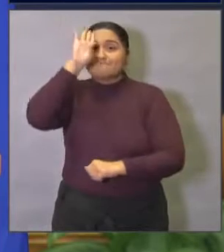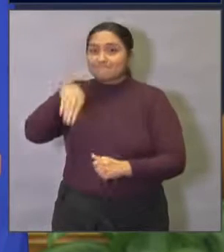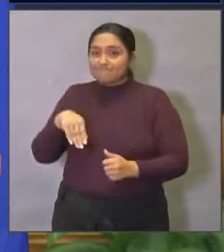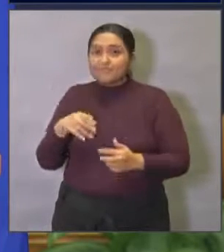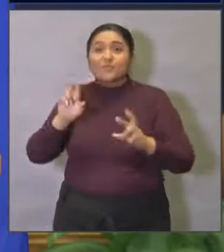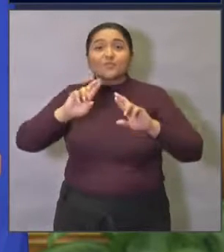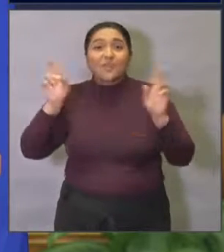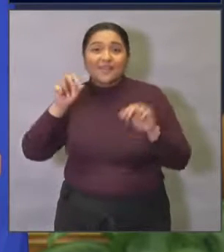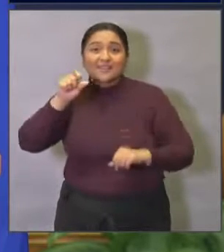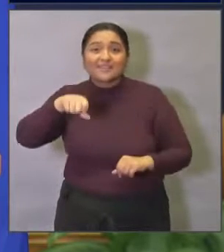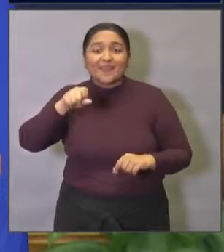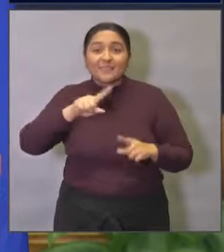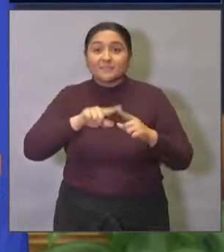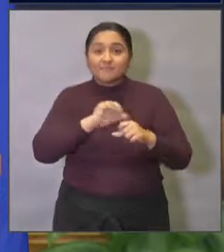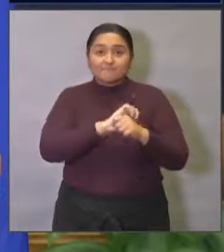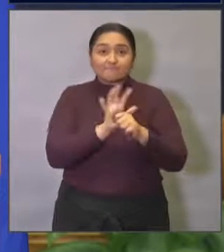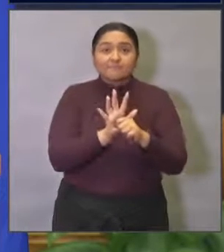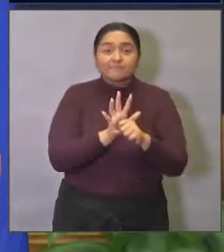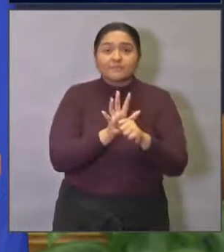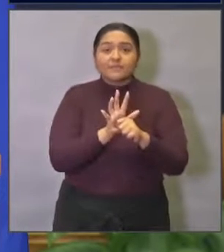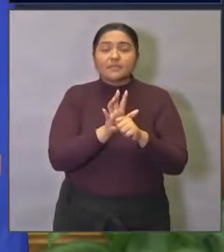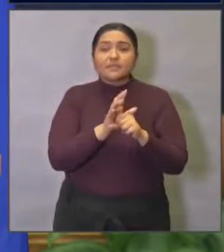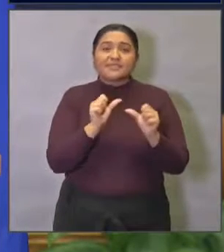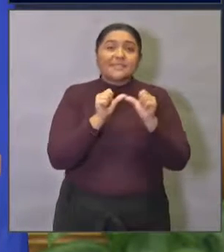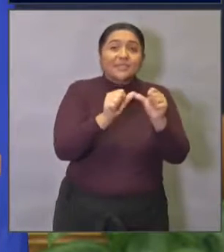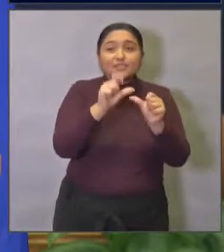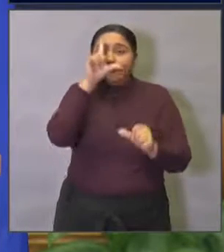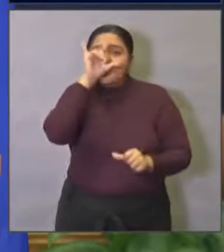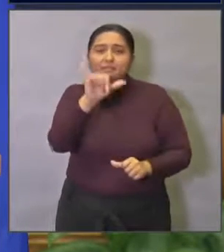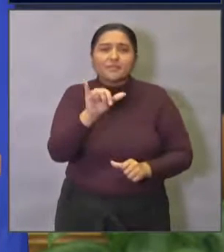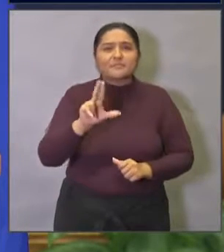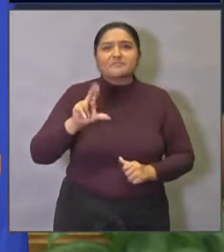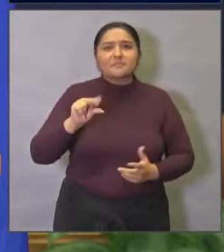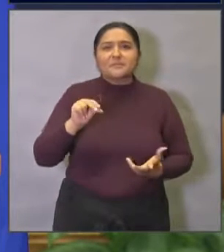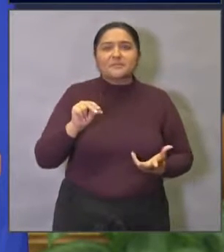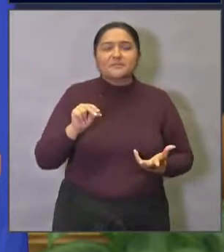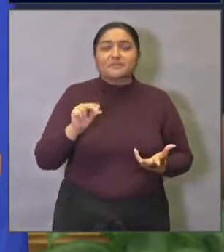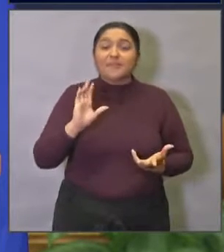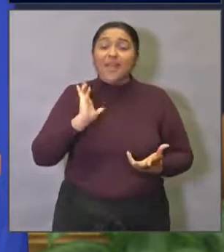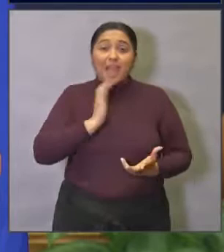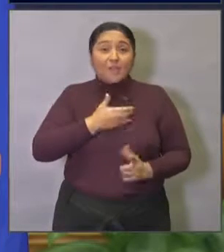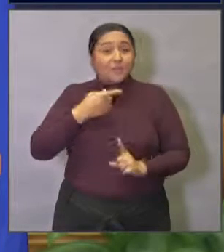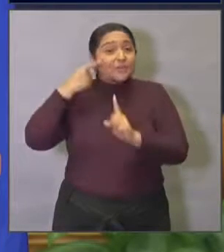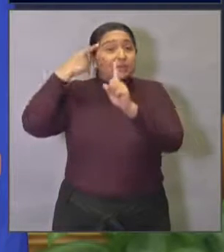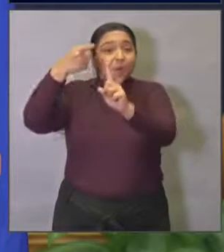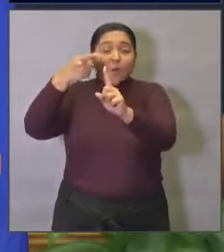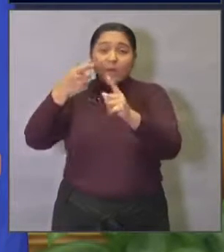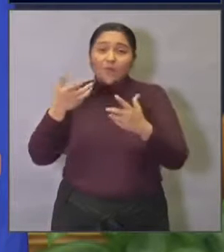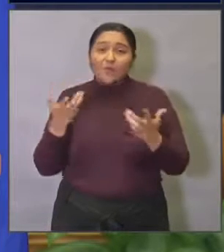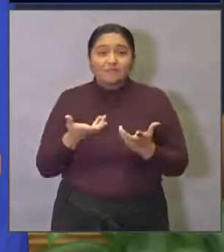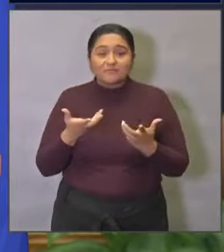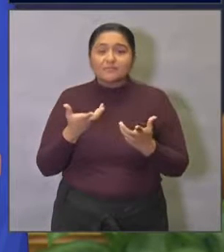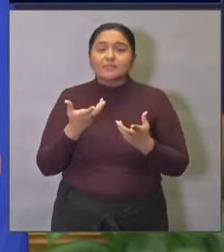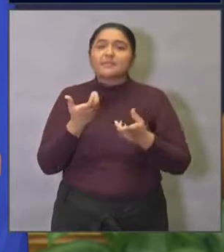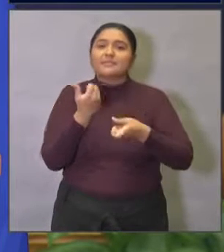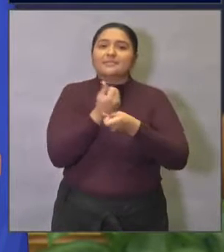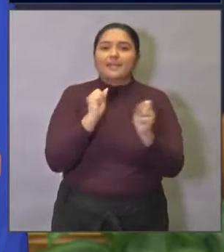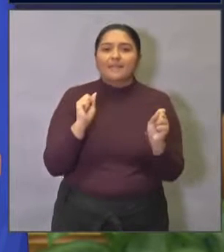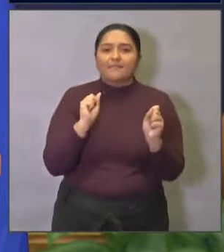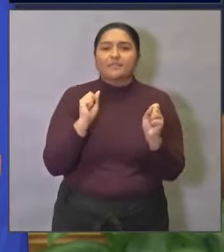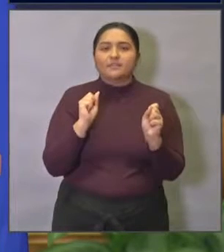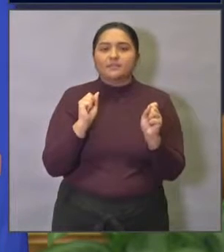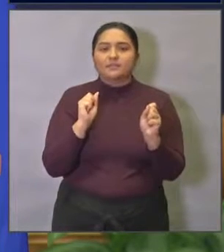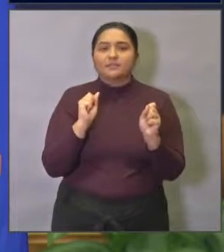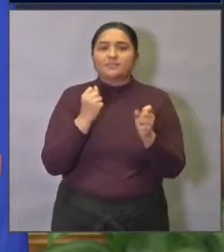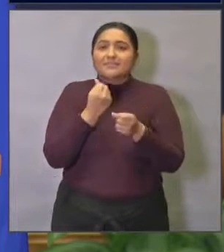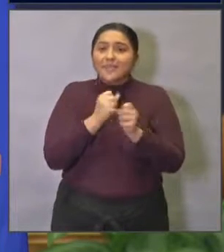La pandemia no dura para siempre. La meta para todos nuestros es tener seguridad y la seguridad